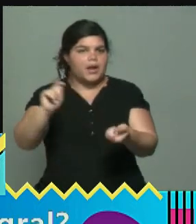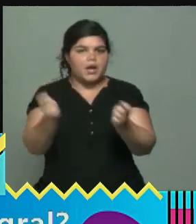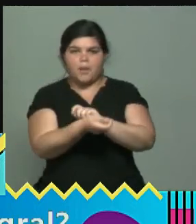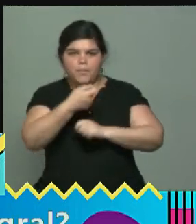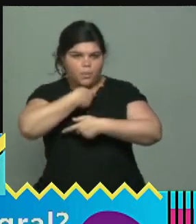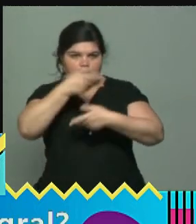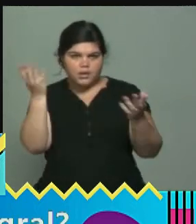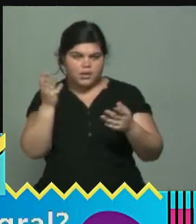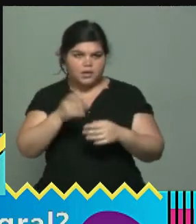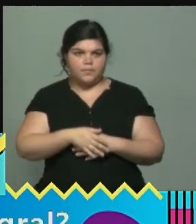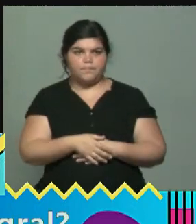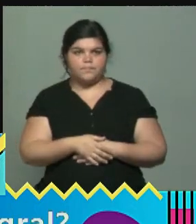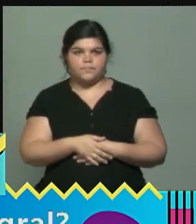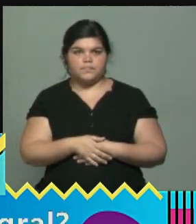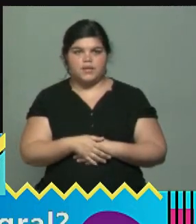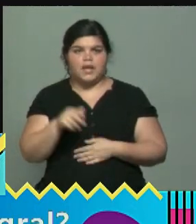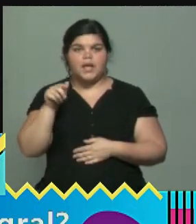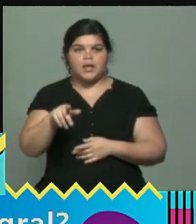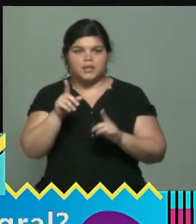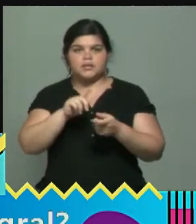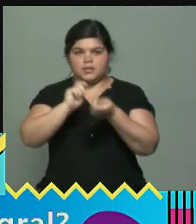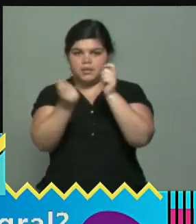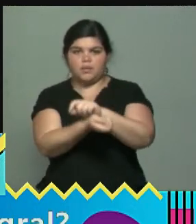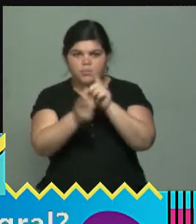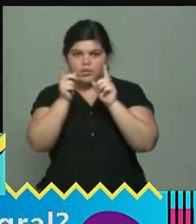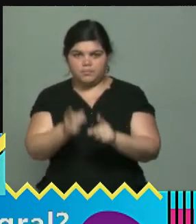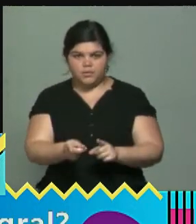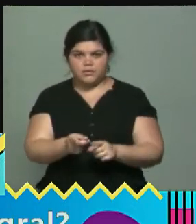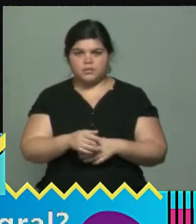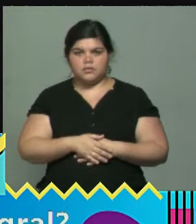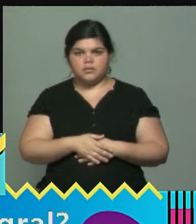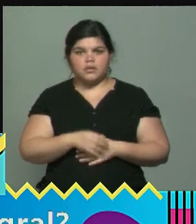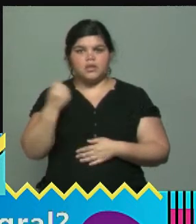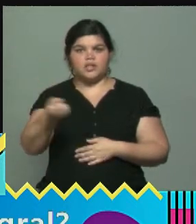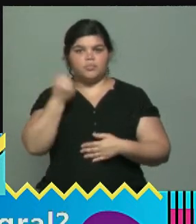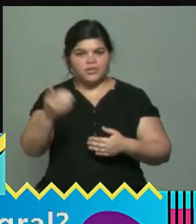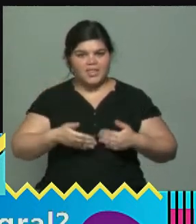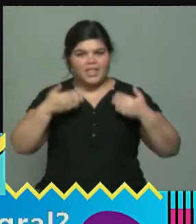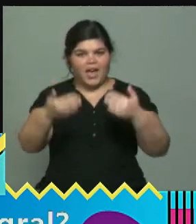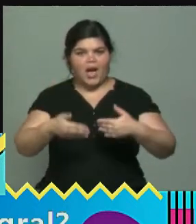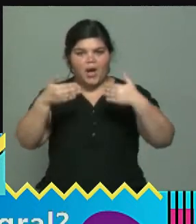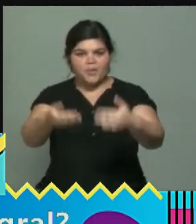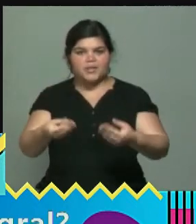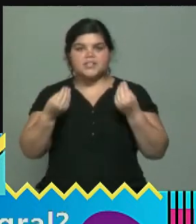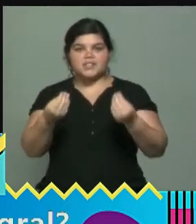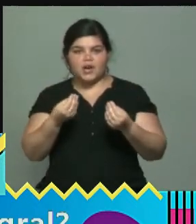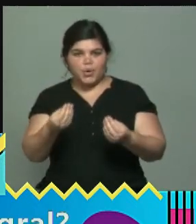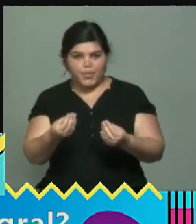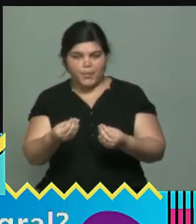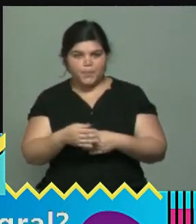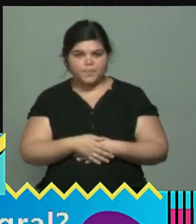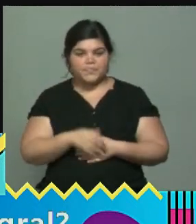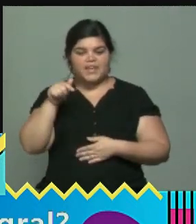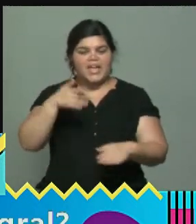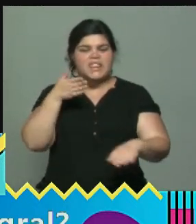cuesta que ese cambio esté. Sí creo que hay que seguir avanzando sobre eso, sobre todo a nivel de intervención, porque ahí